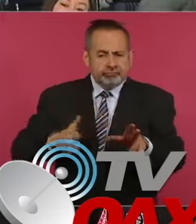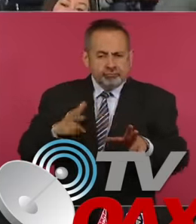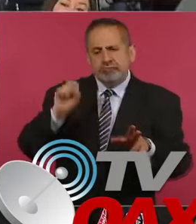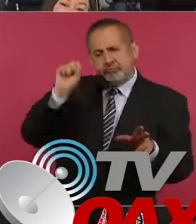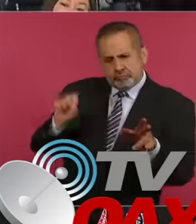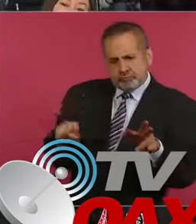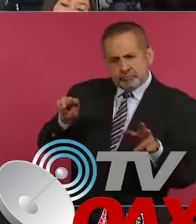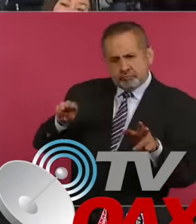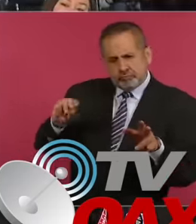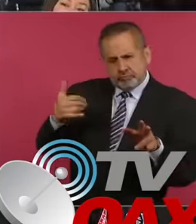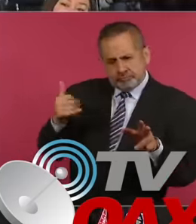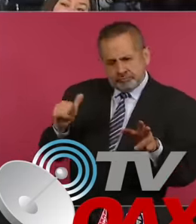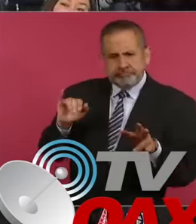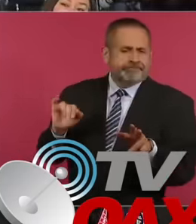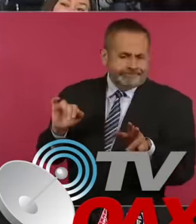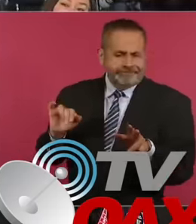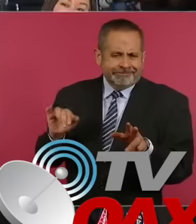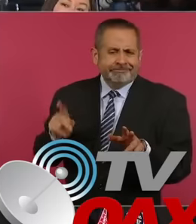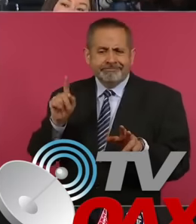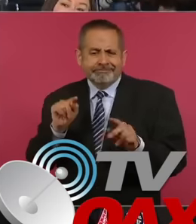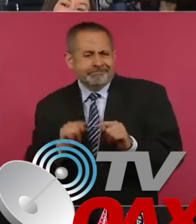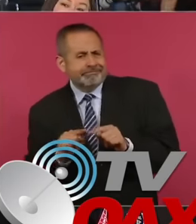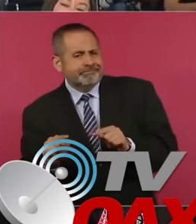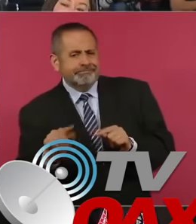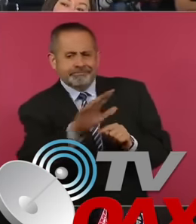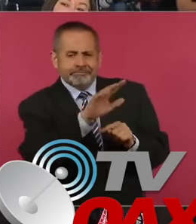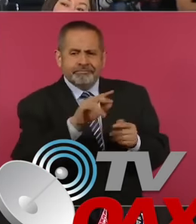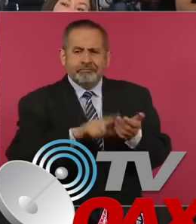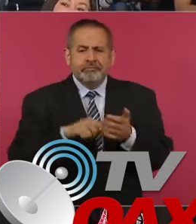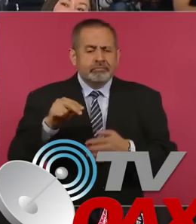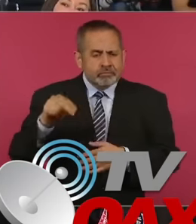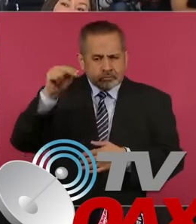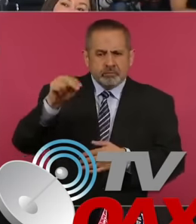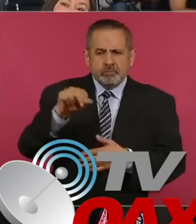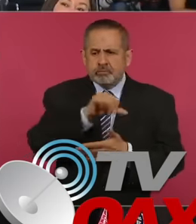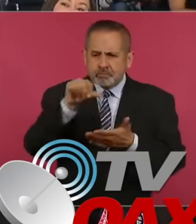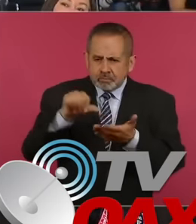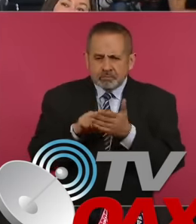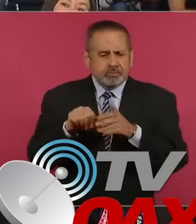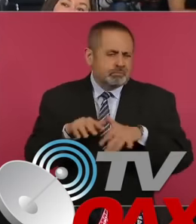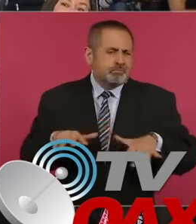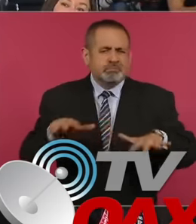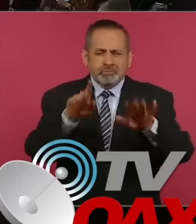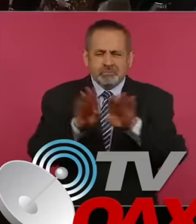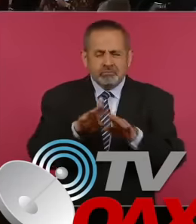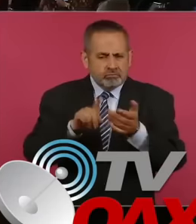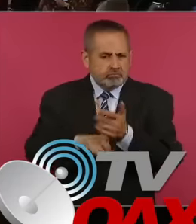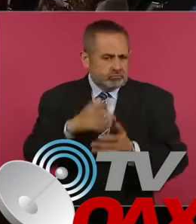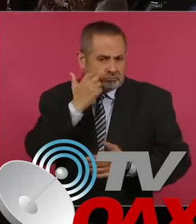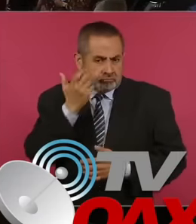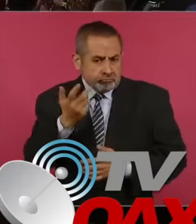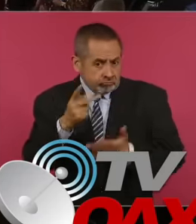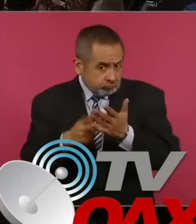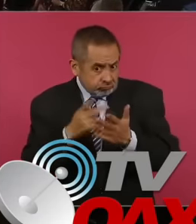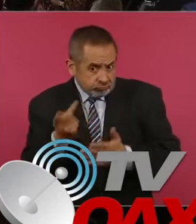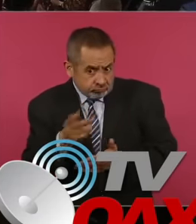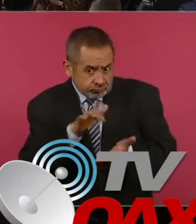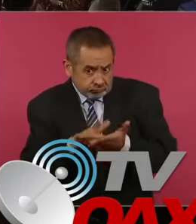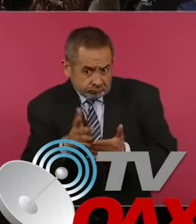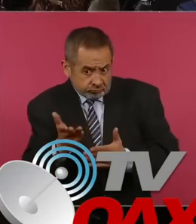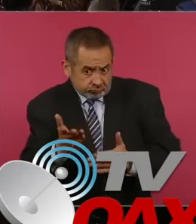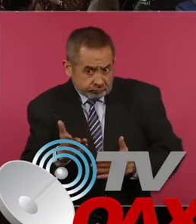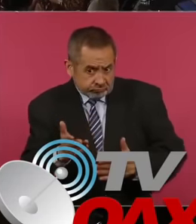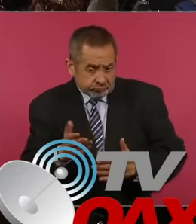Maya, sino también lo que es en el norte, en el centro del país, como usted lo ha venido planteando. Gracias. Bueno,